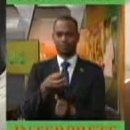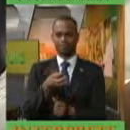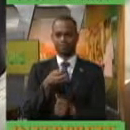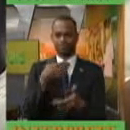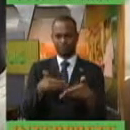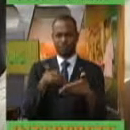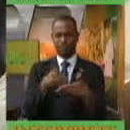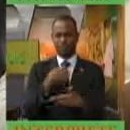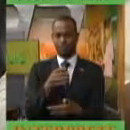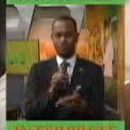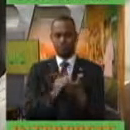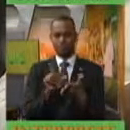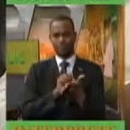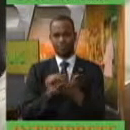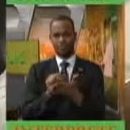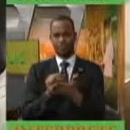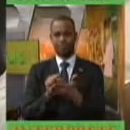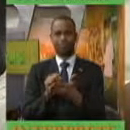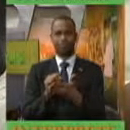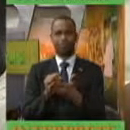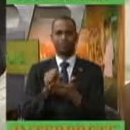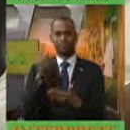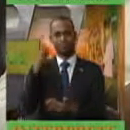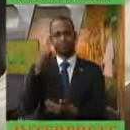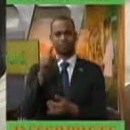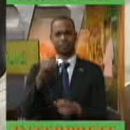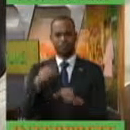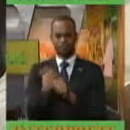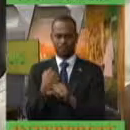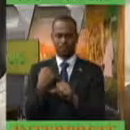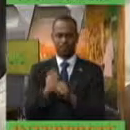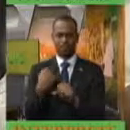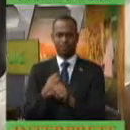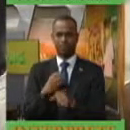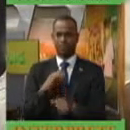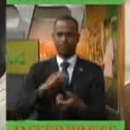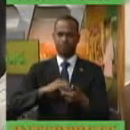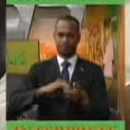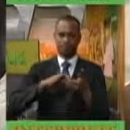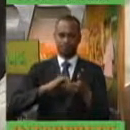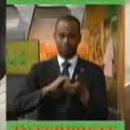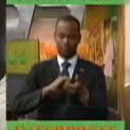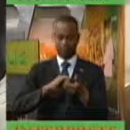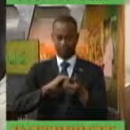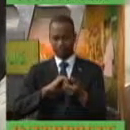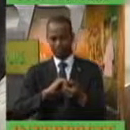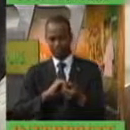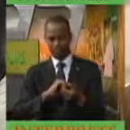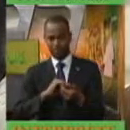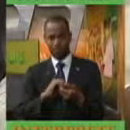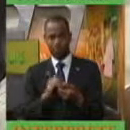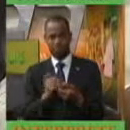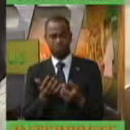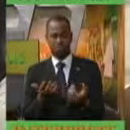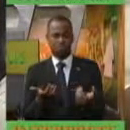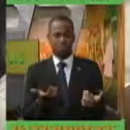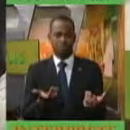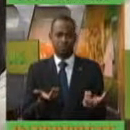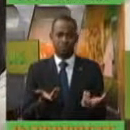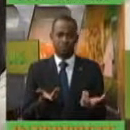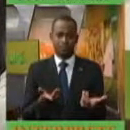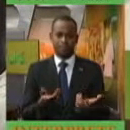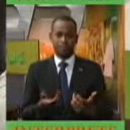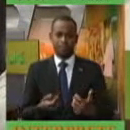Semana Santa, porque los trabajos de CONADI no solo se limitan